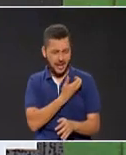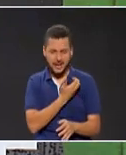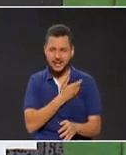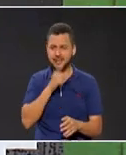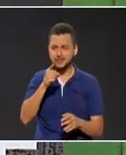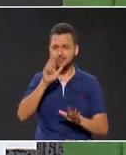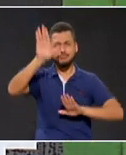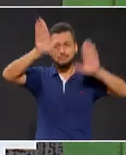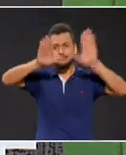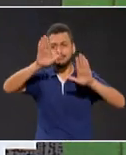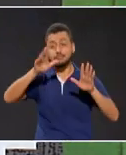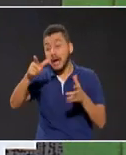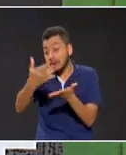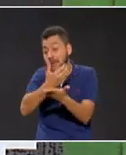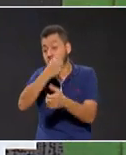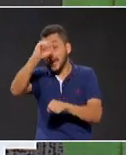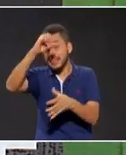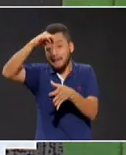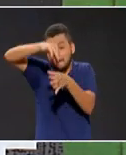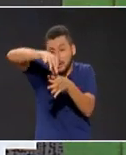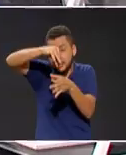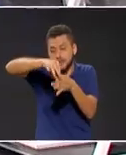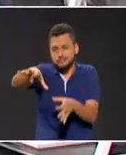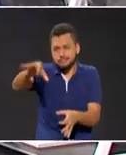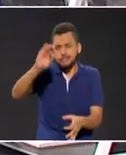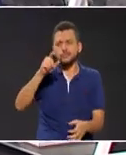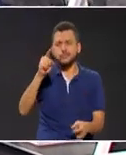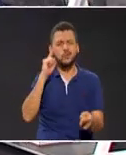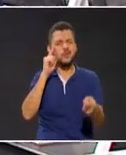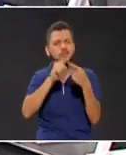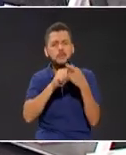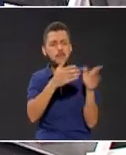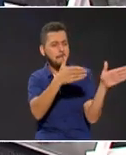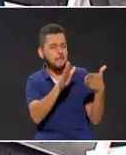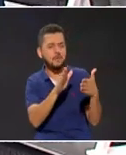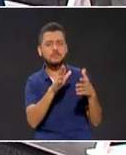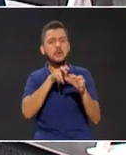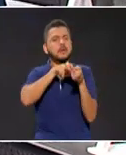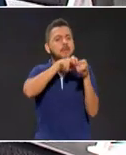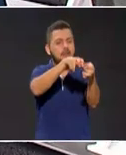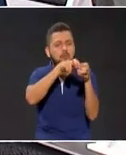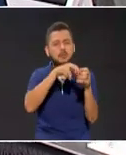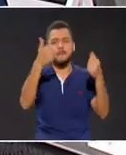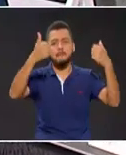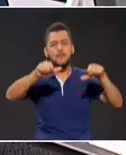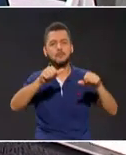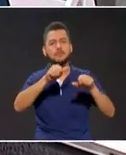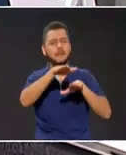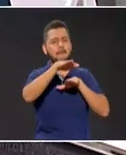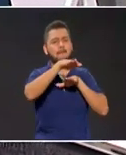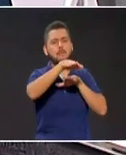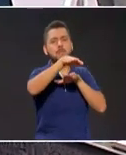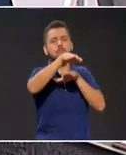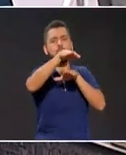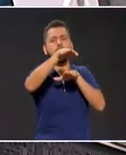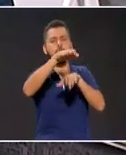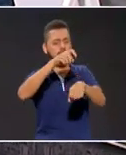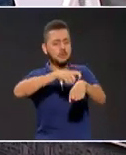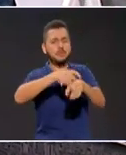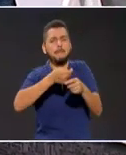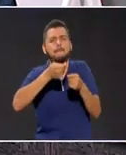de desplazamiento? ¿Tendrá un programa específico para el transporte particular? Y esta ronda la